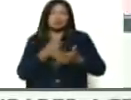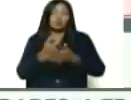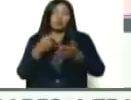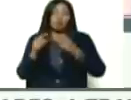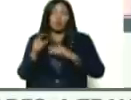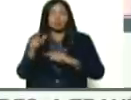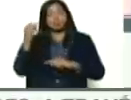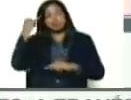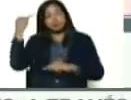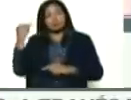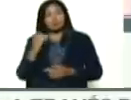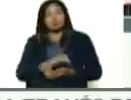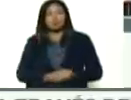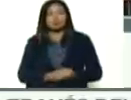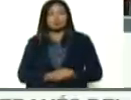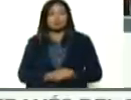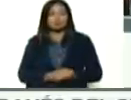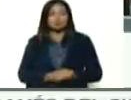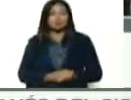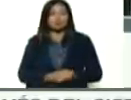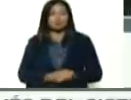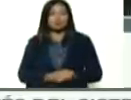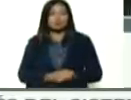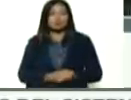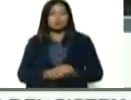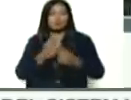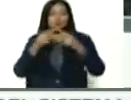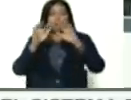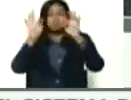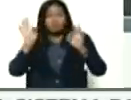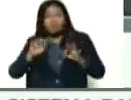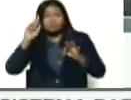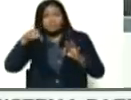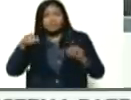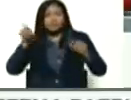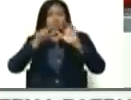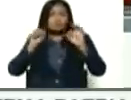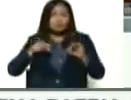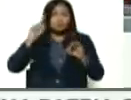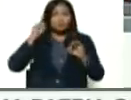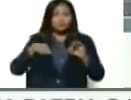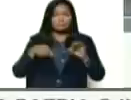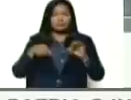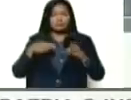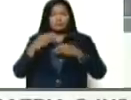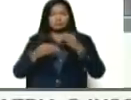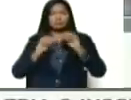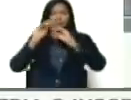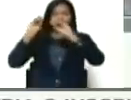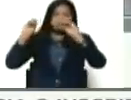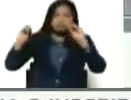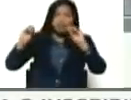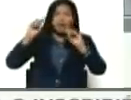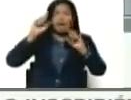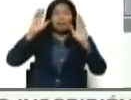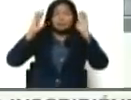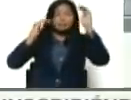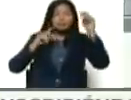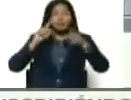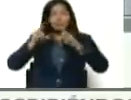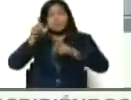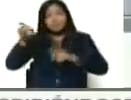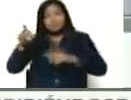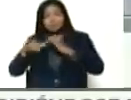idea hubo intervenciones donde se llamó la atención de algunos riesgos que se